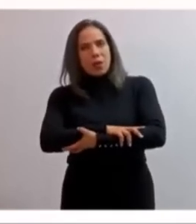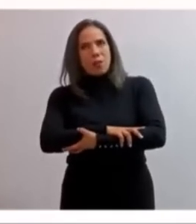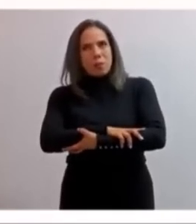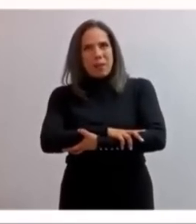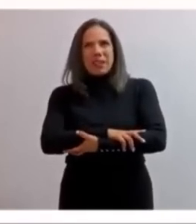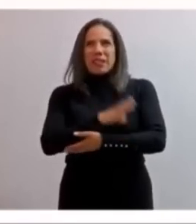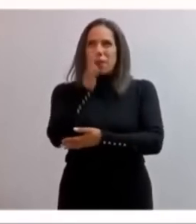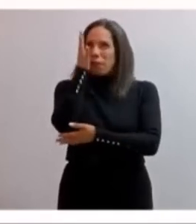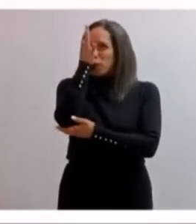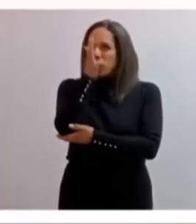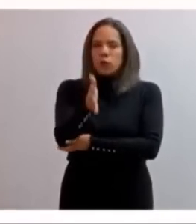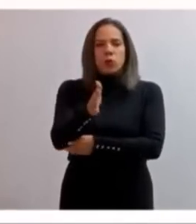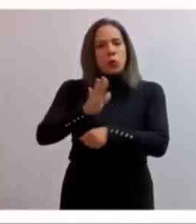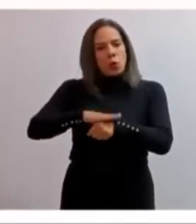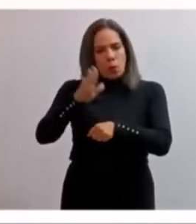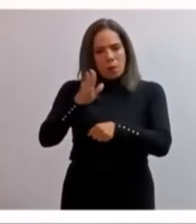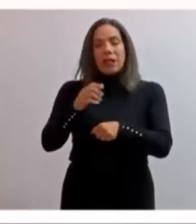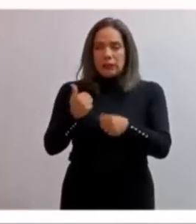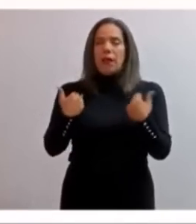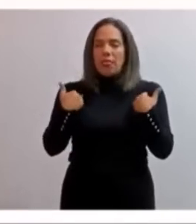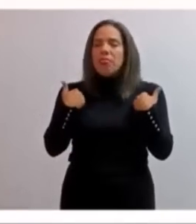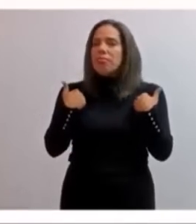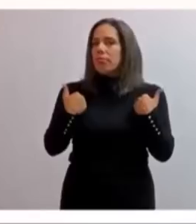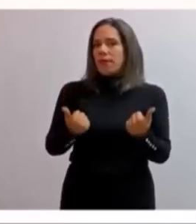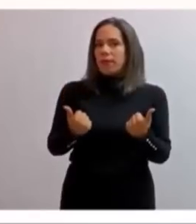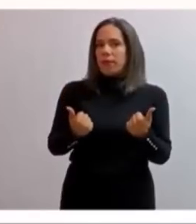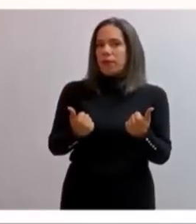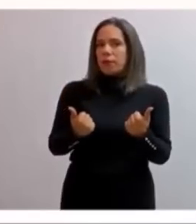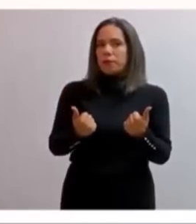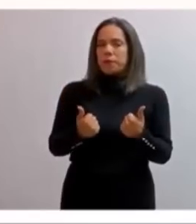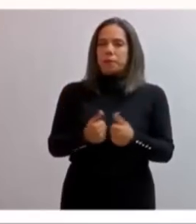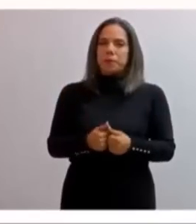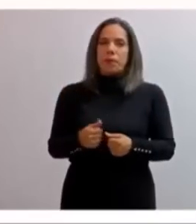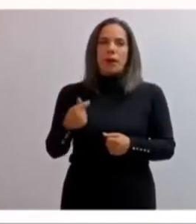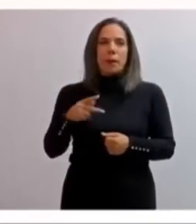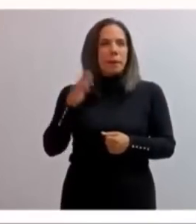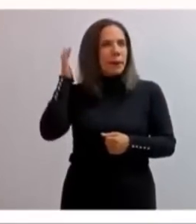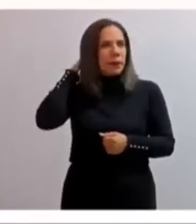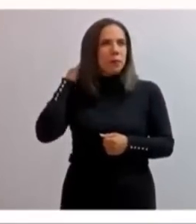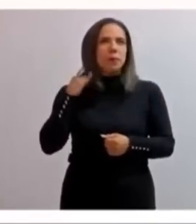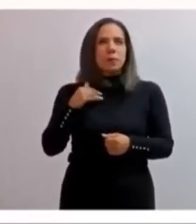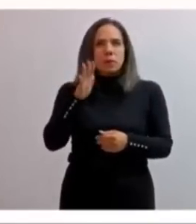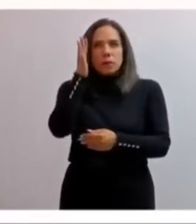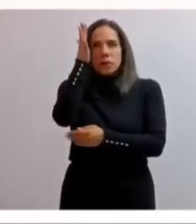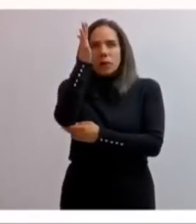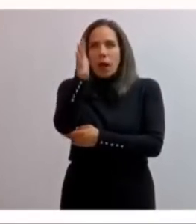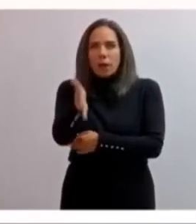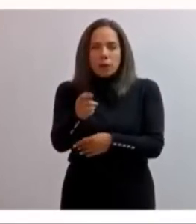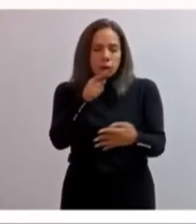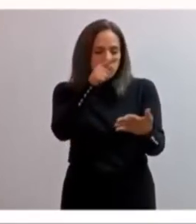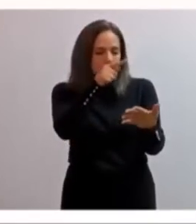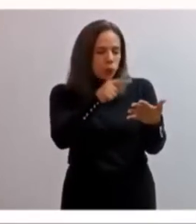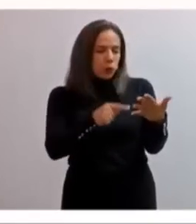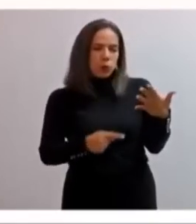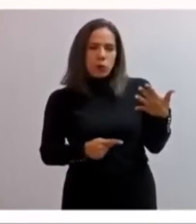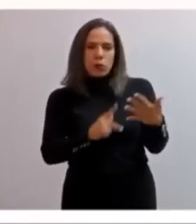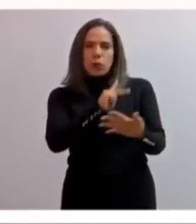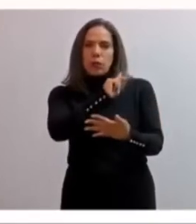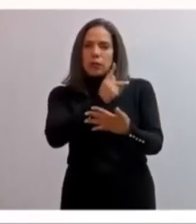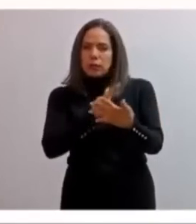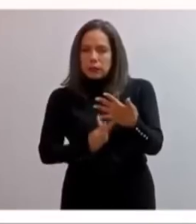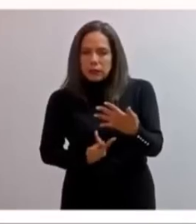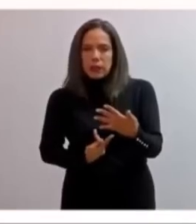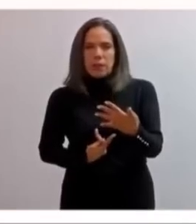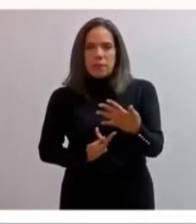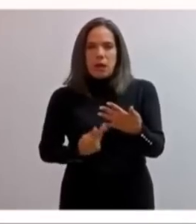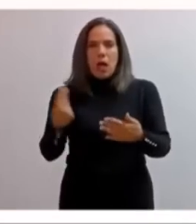programas sintéticos. Yo lo tengo muy claro. La ambición que tiene el plan de estudios probablemente lleva